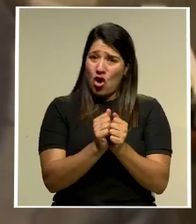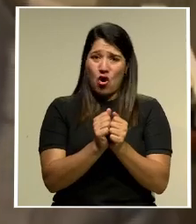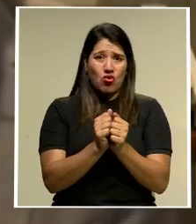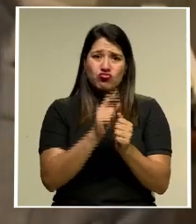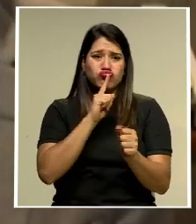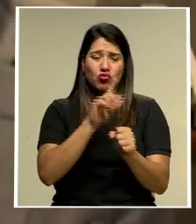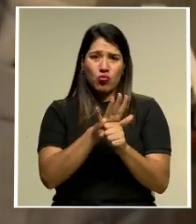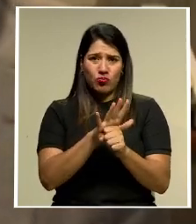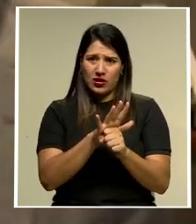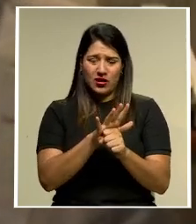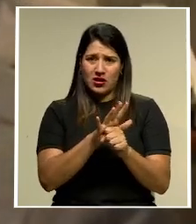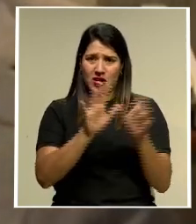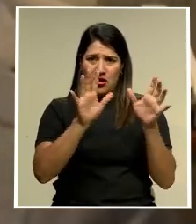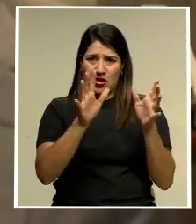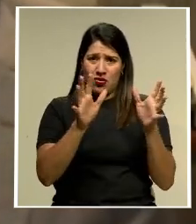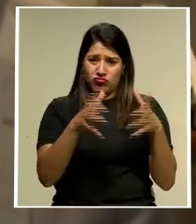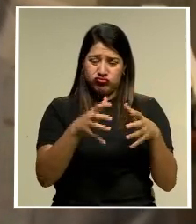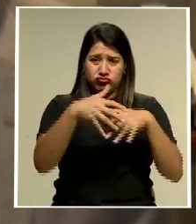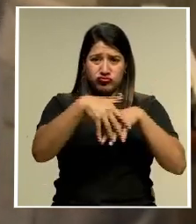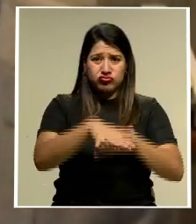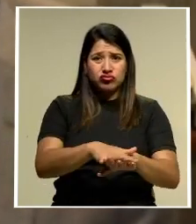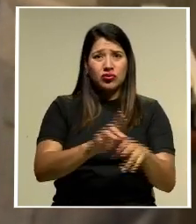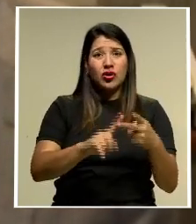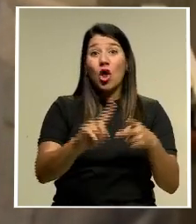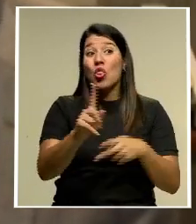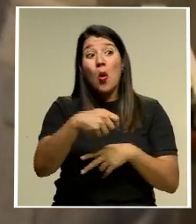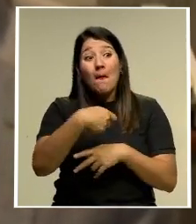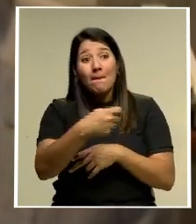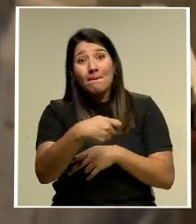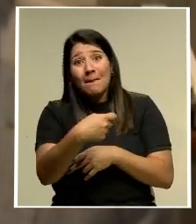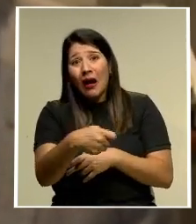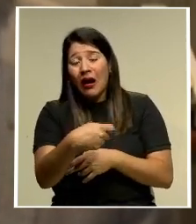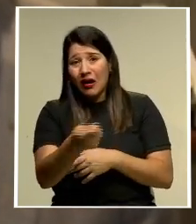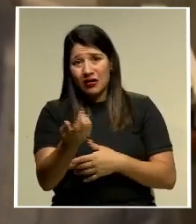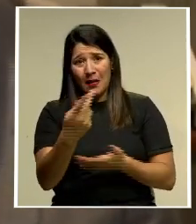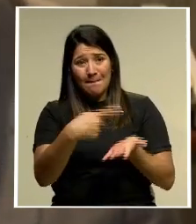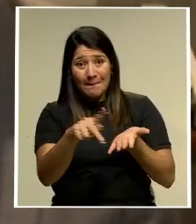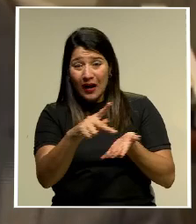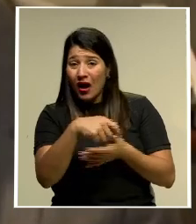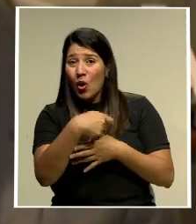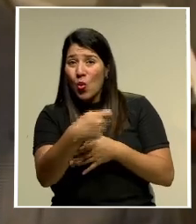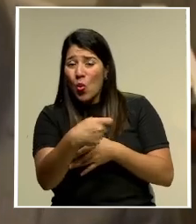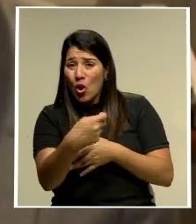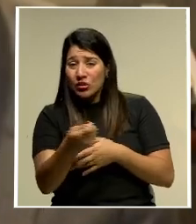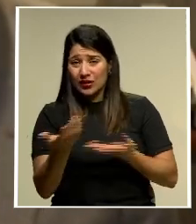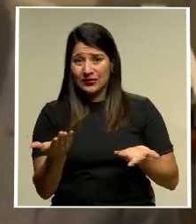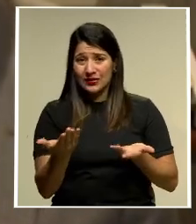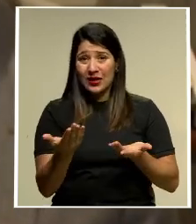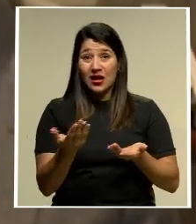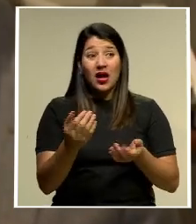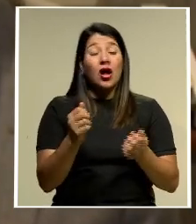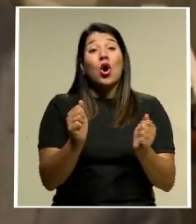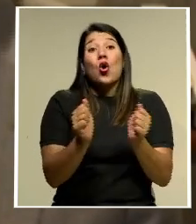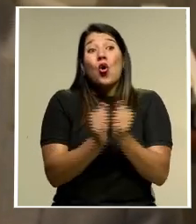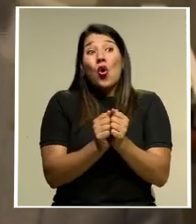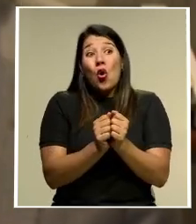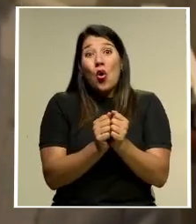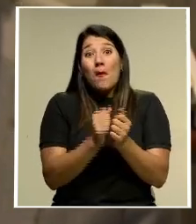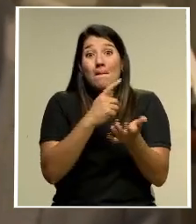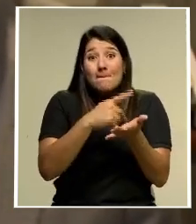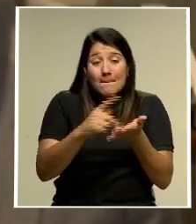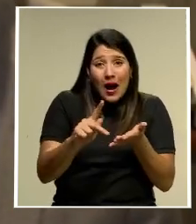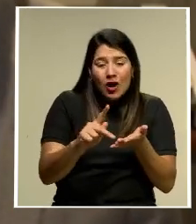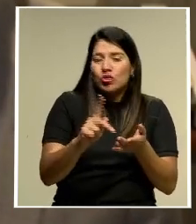las cuotas, y con las cuotas que pagan ni siquiera alcanza para medio pagar ni la mitad, o poquito más de la mitad, perdón, los